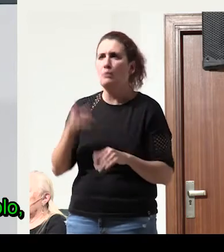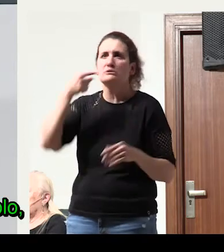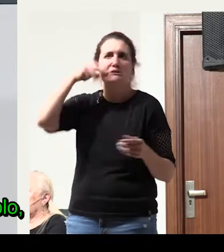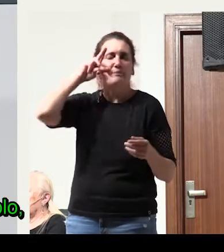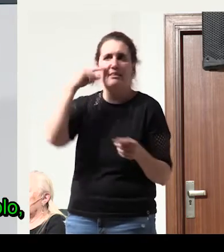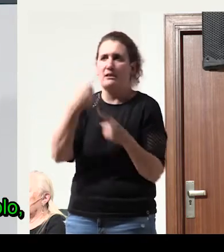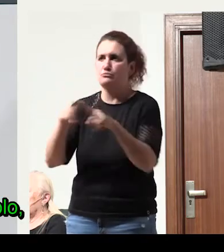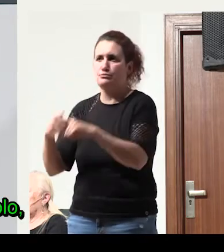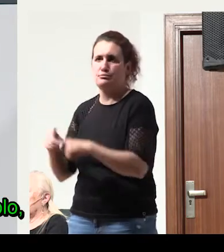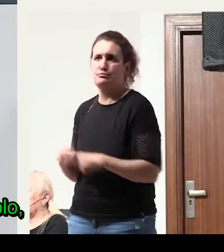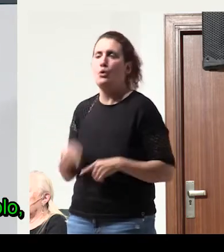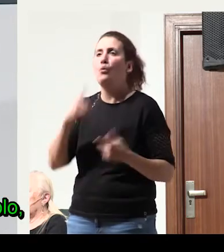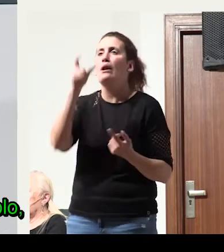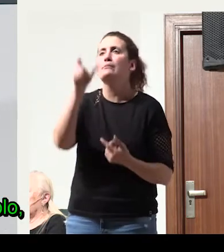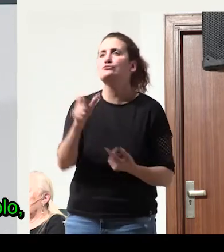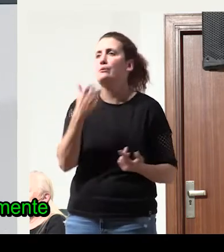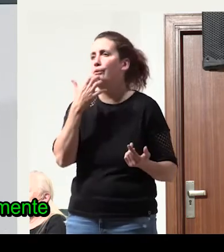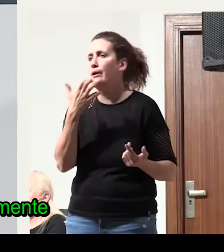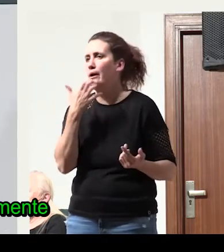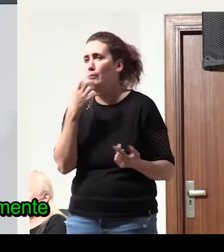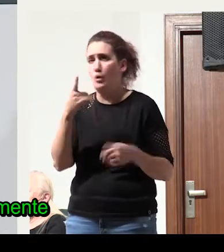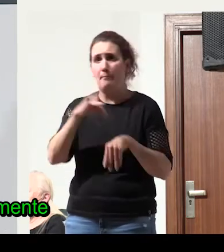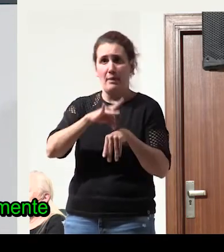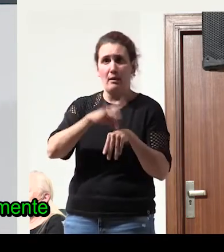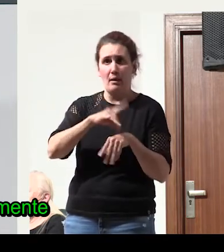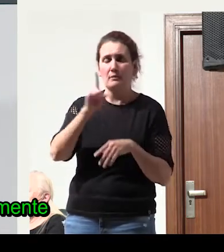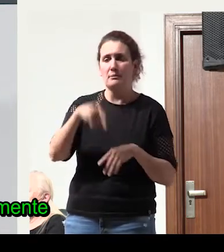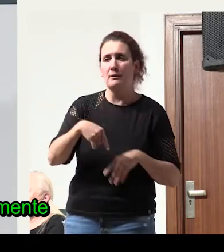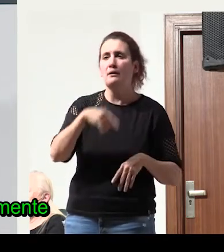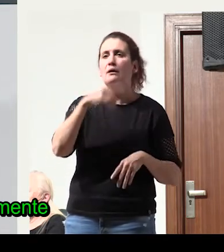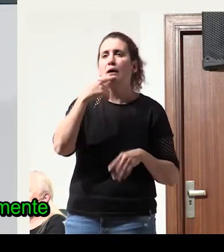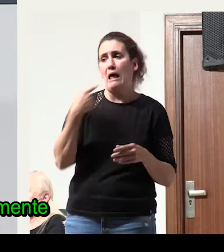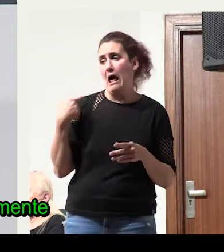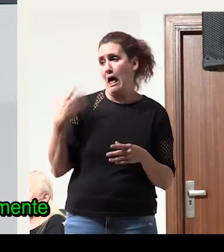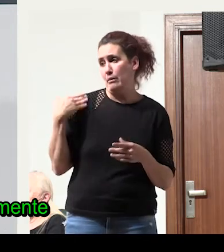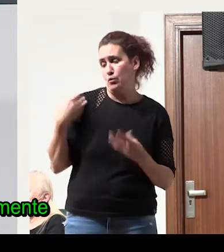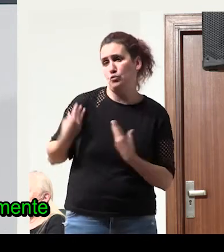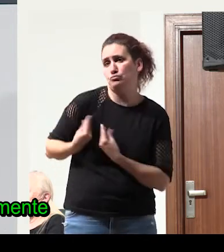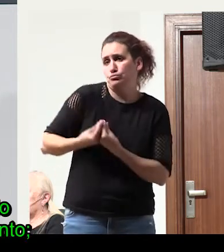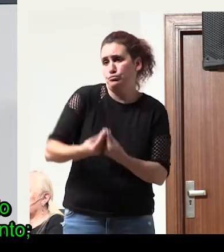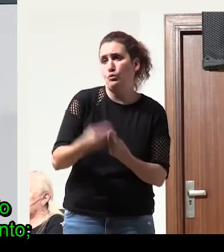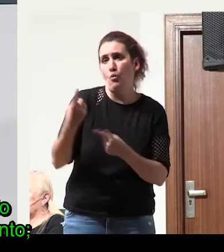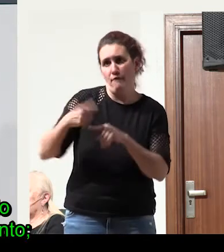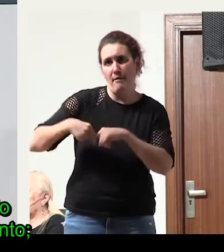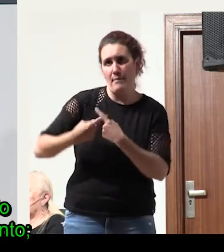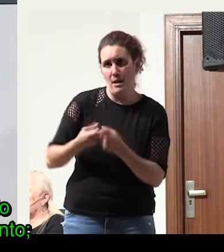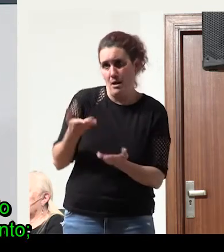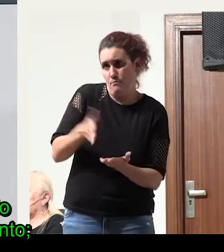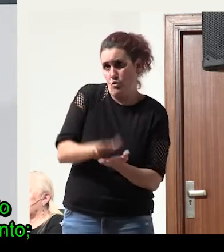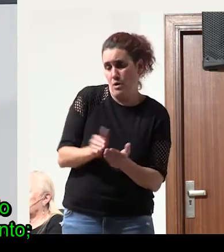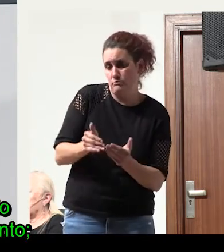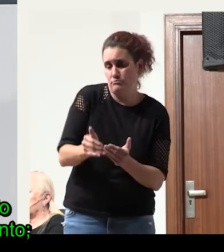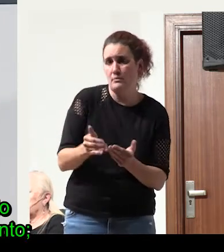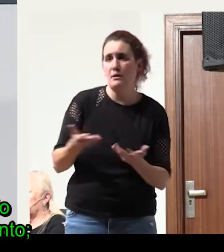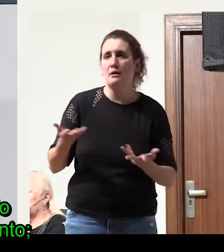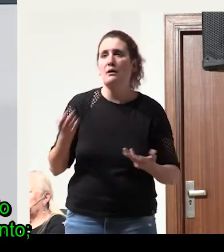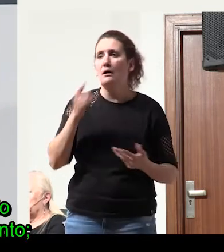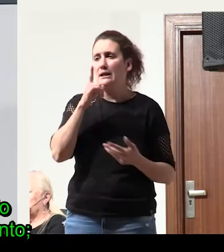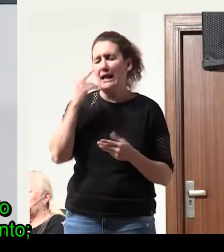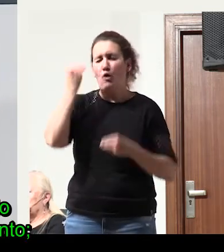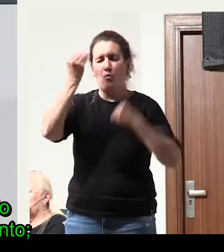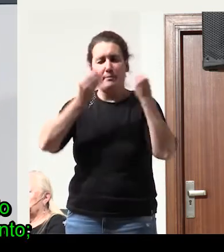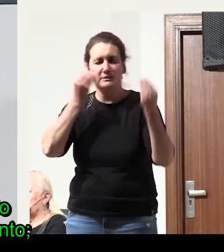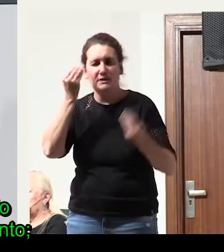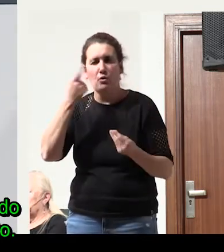persona, por ejemplo, que es médica además, que había acompañado recientemente a morir a una familiar, tenía como muy pensado, ¿no?, todo el tema